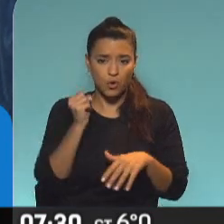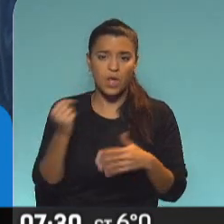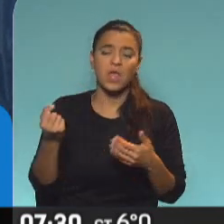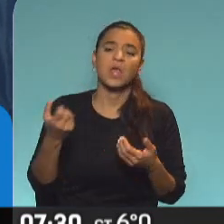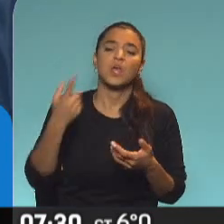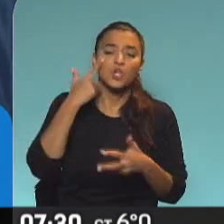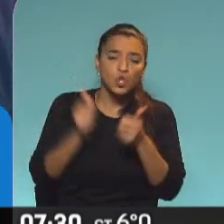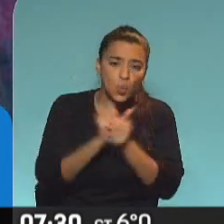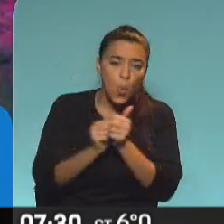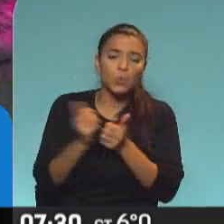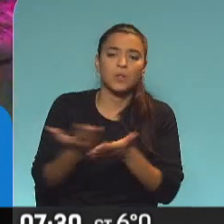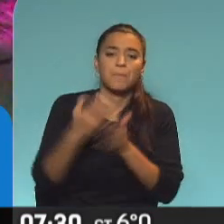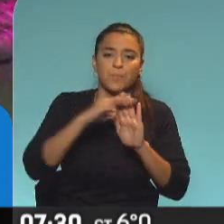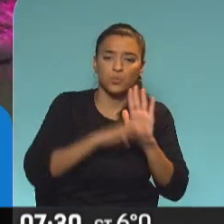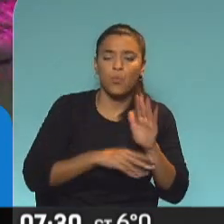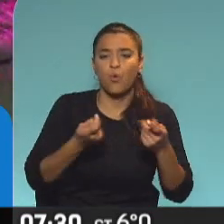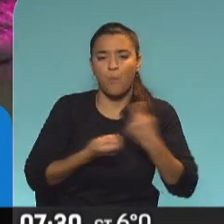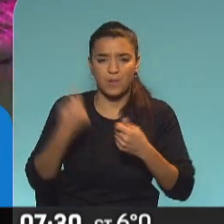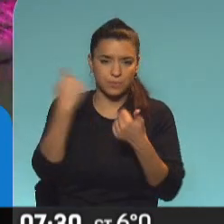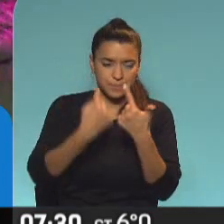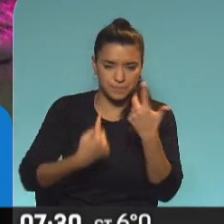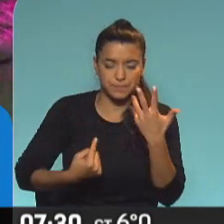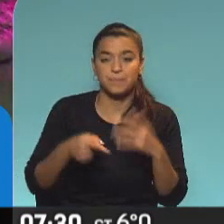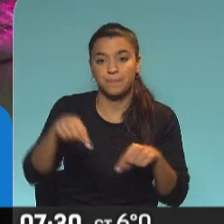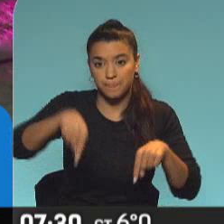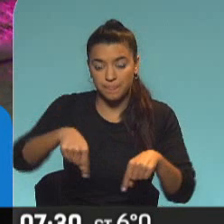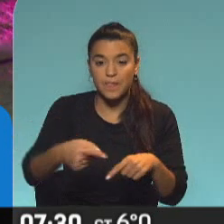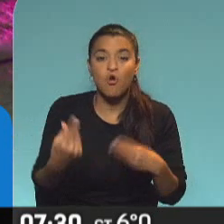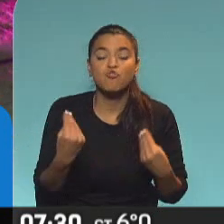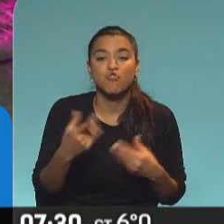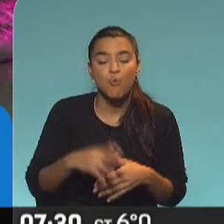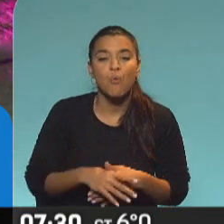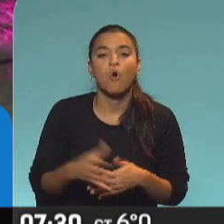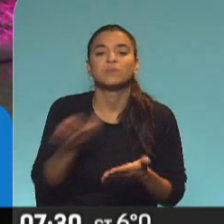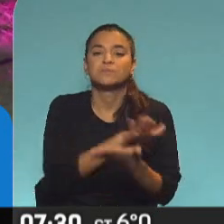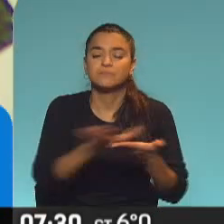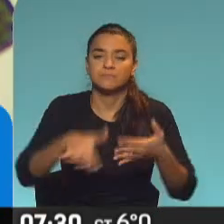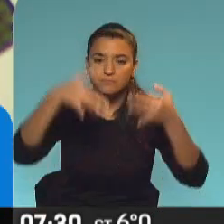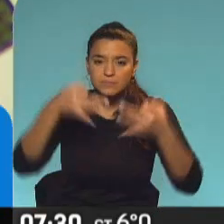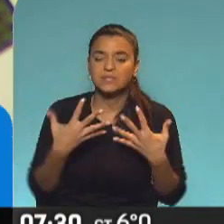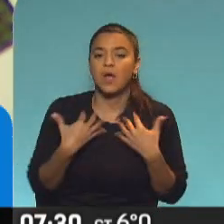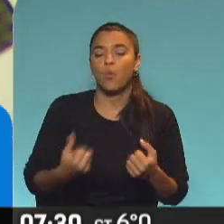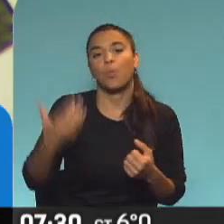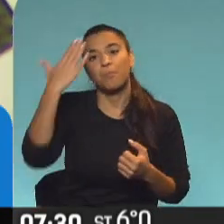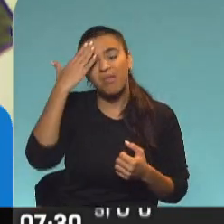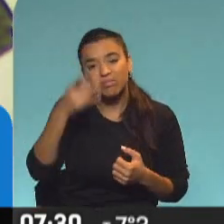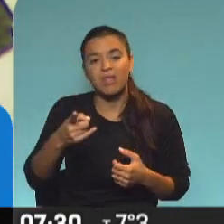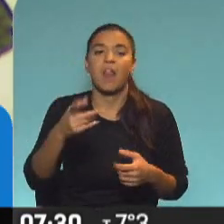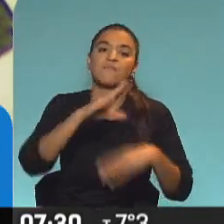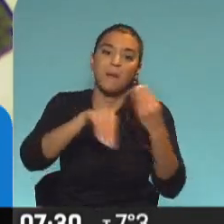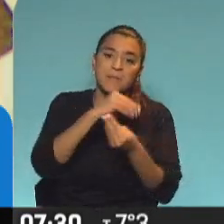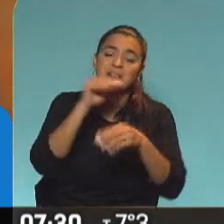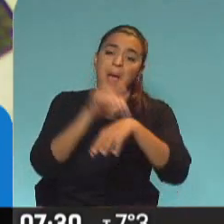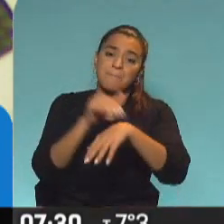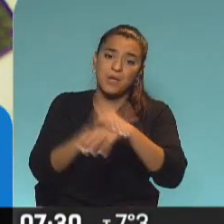poner protocolos en la industria, en el comercio, etc. Y en este caso es como poder darle higiene de salud mental a la familia, a los amigos y que